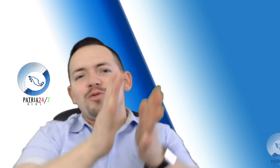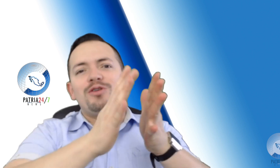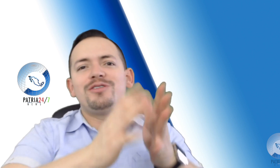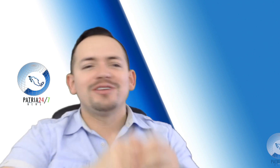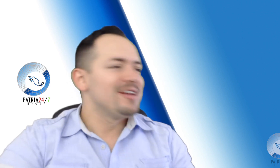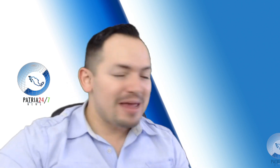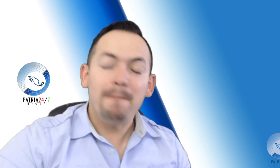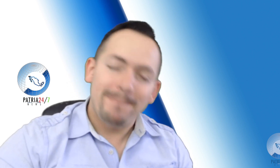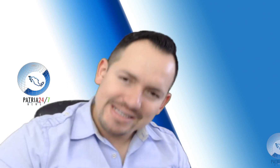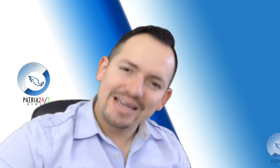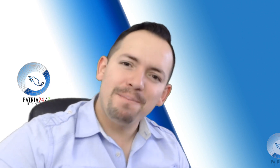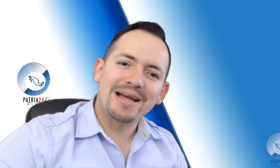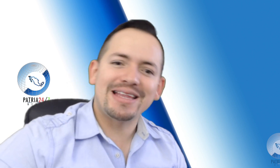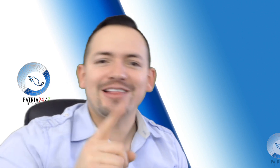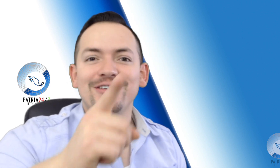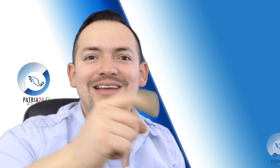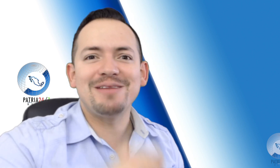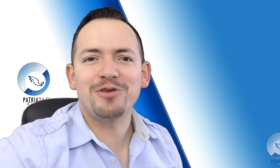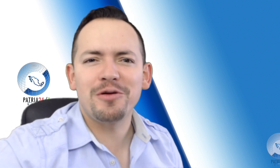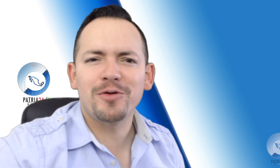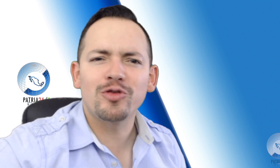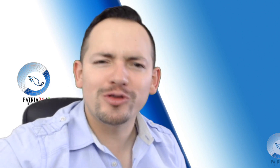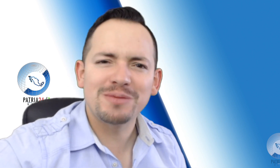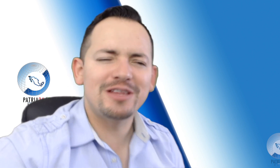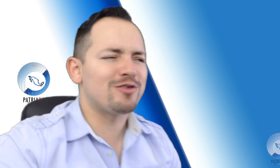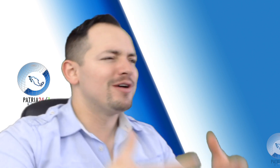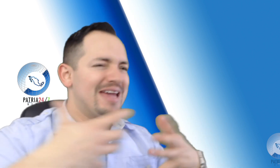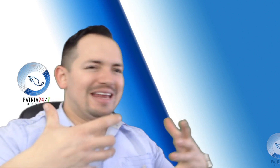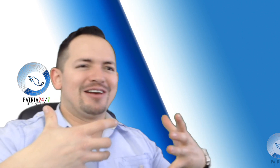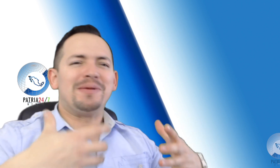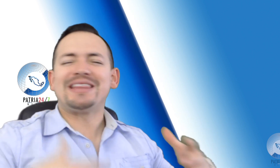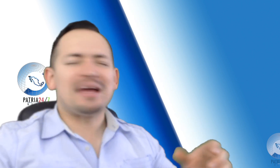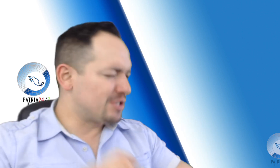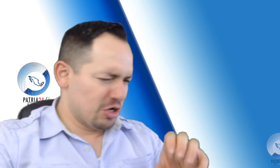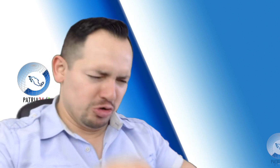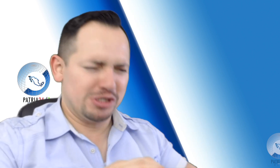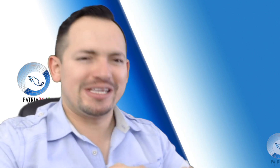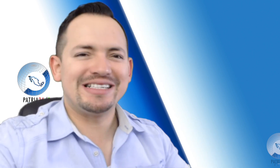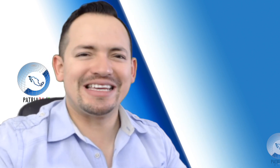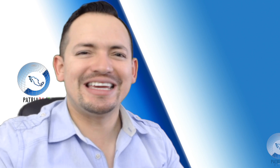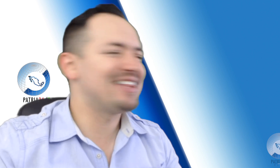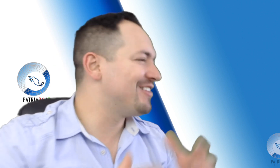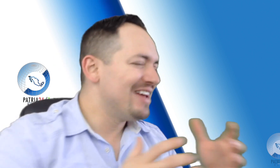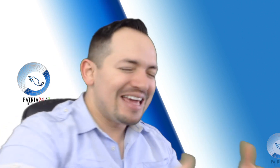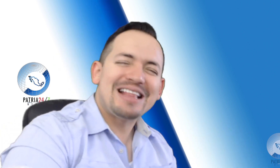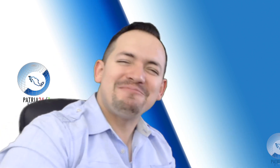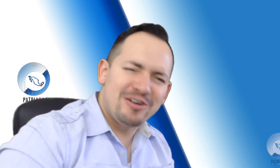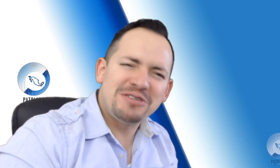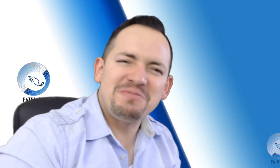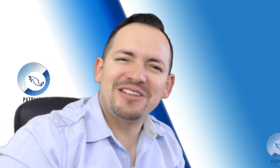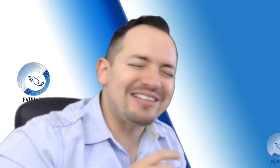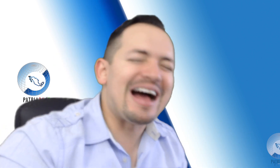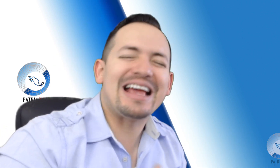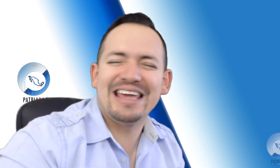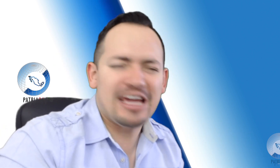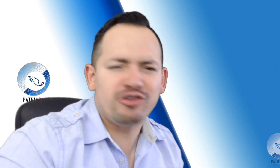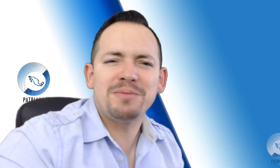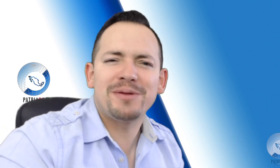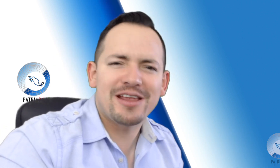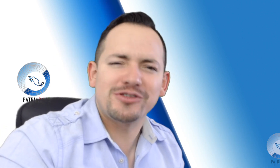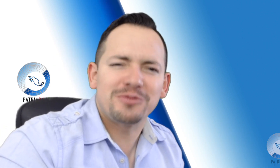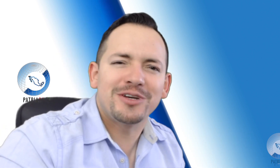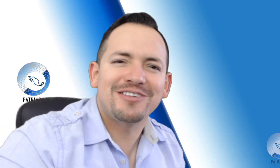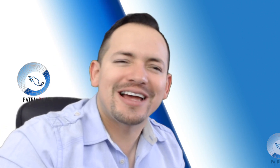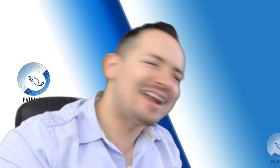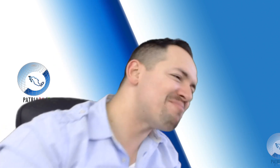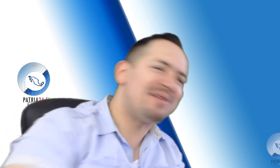casos, cómo sigue impactando, y por lo pronto los invito en el Opal Times que nos estén siguiendo, y también los invito aquí que no se